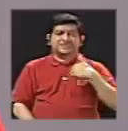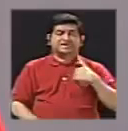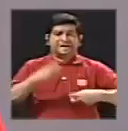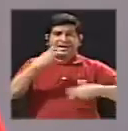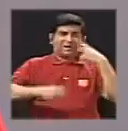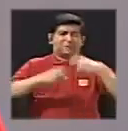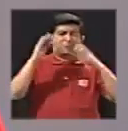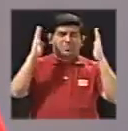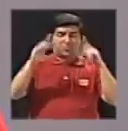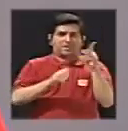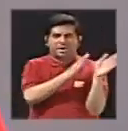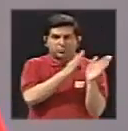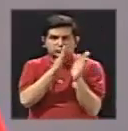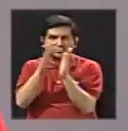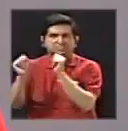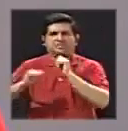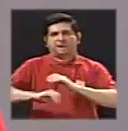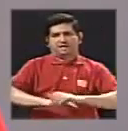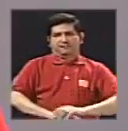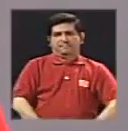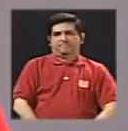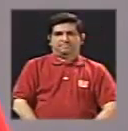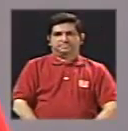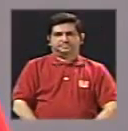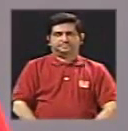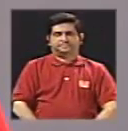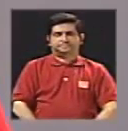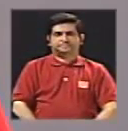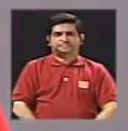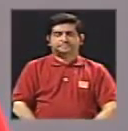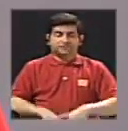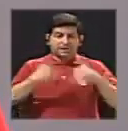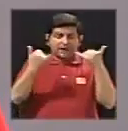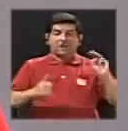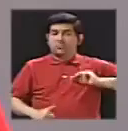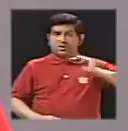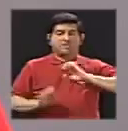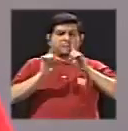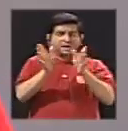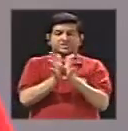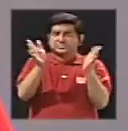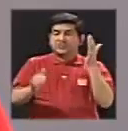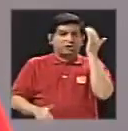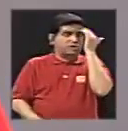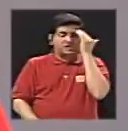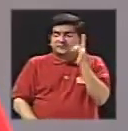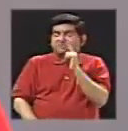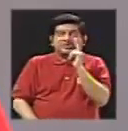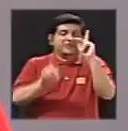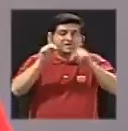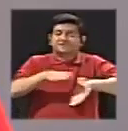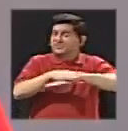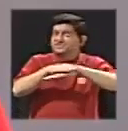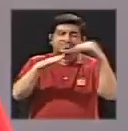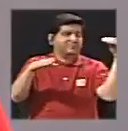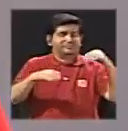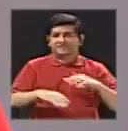catástrofe, usted se prepara para la catástrofe. Ahora, el MEP no podía decir quiénes eran los que se iban a quedar por fuera.